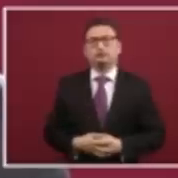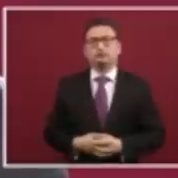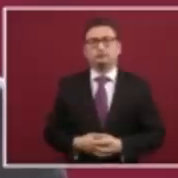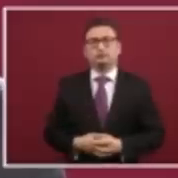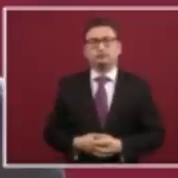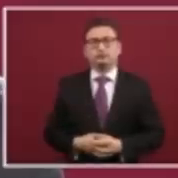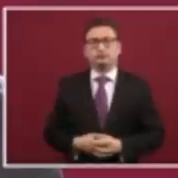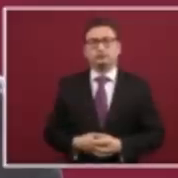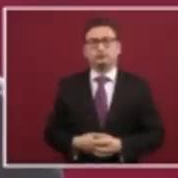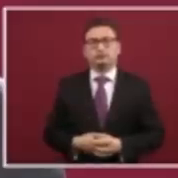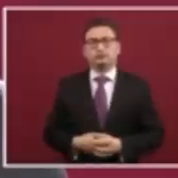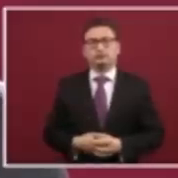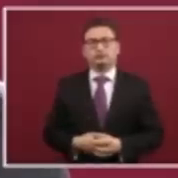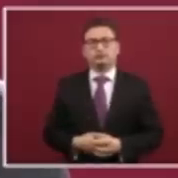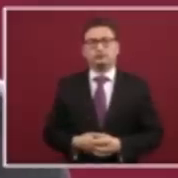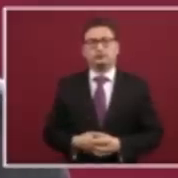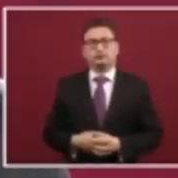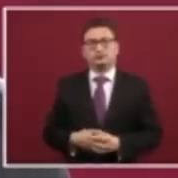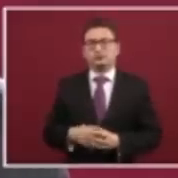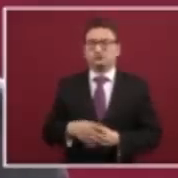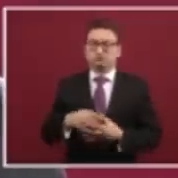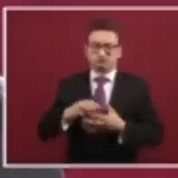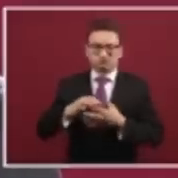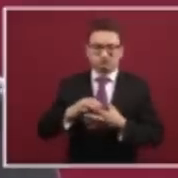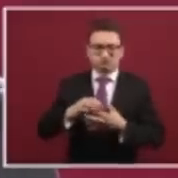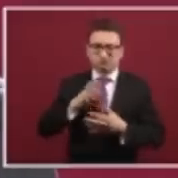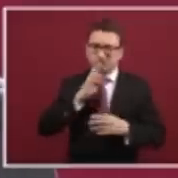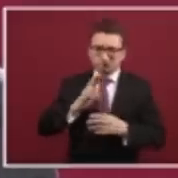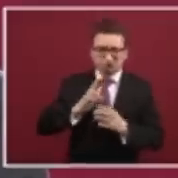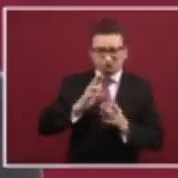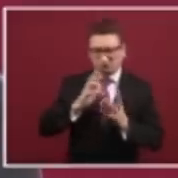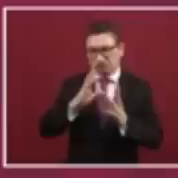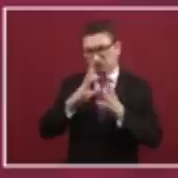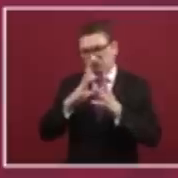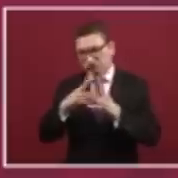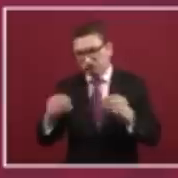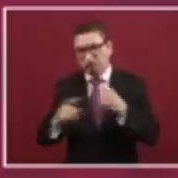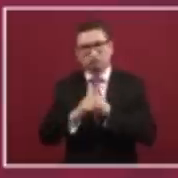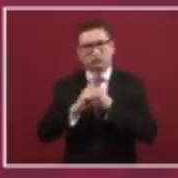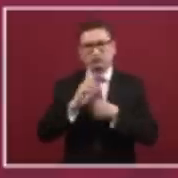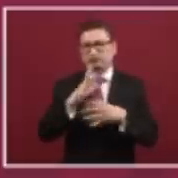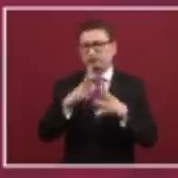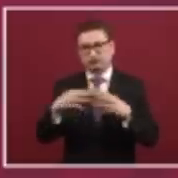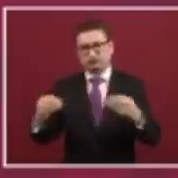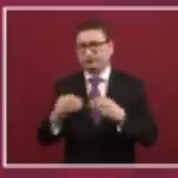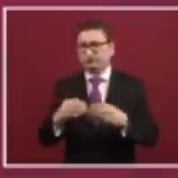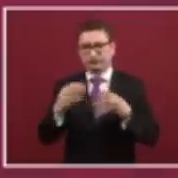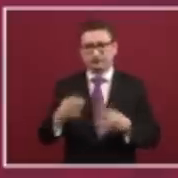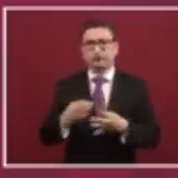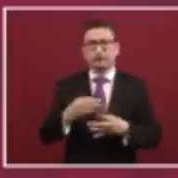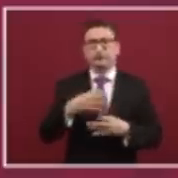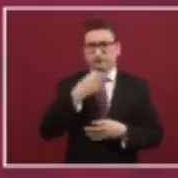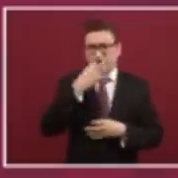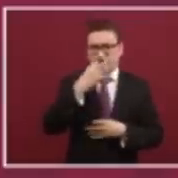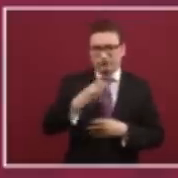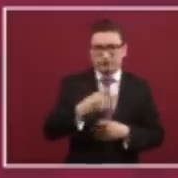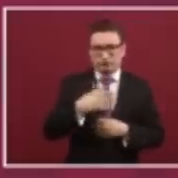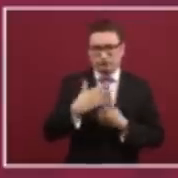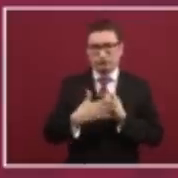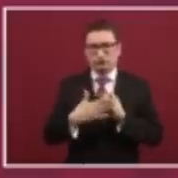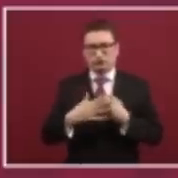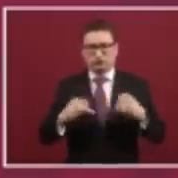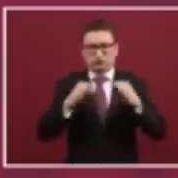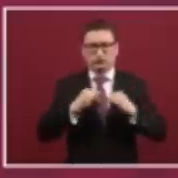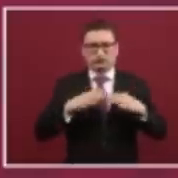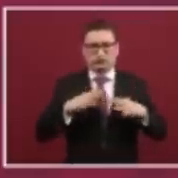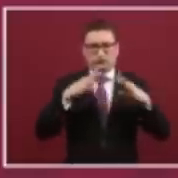hacia una solución definitiva. Les hablaba de que se va a crear el Instituto